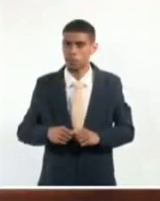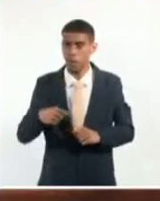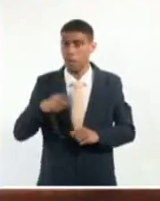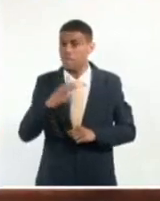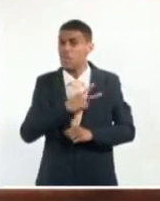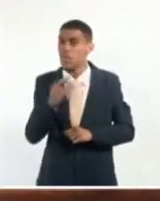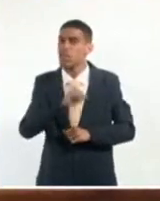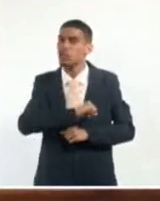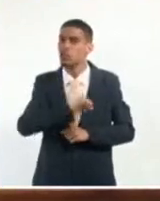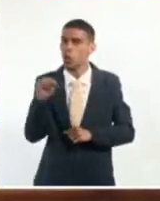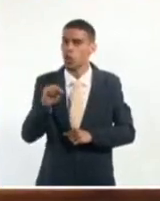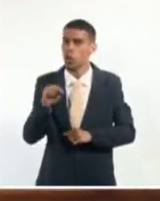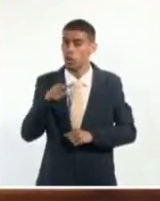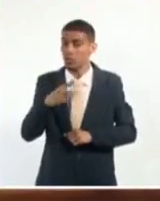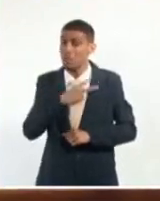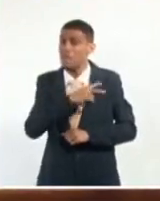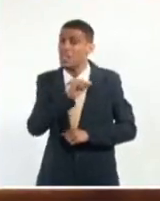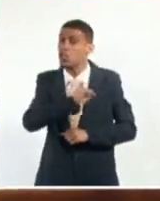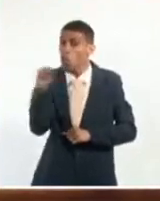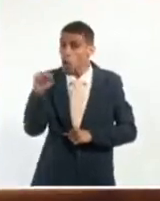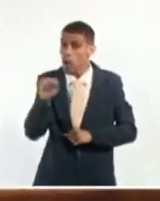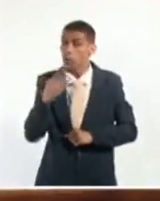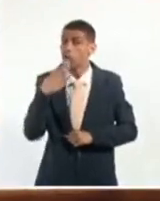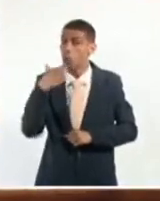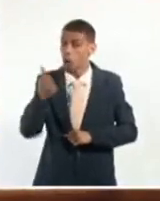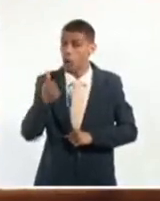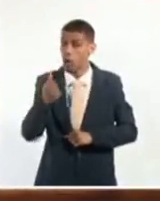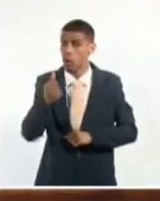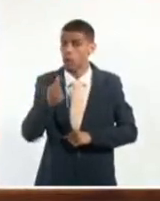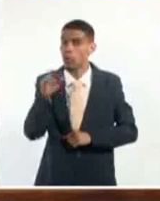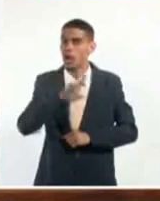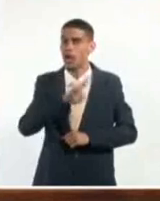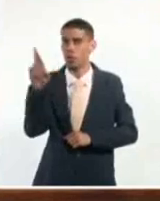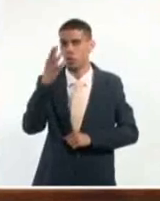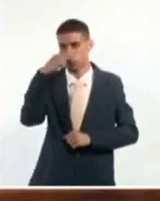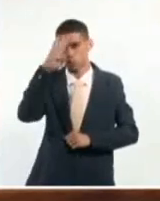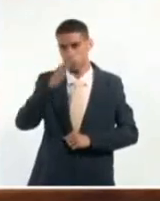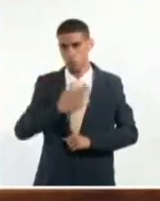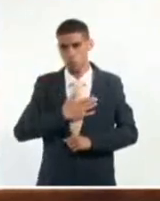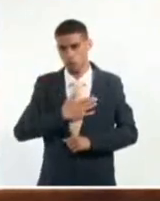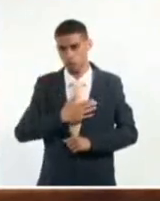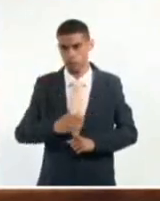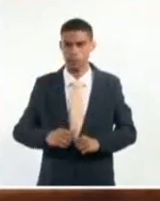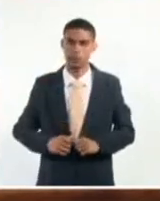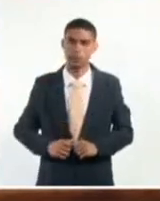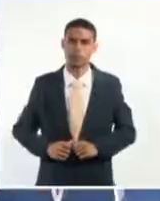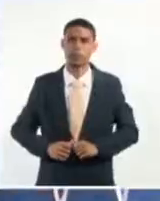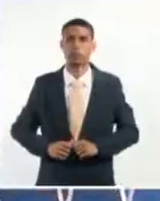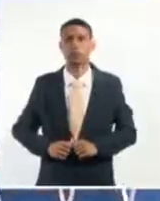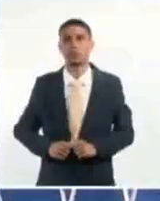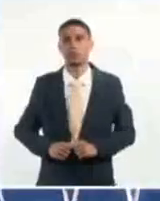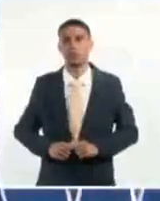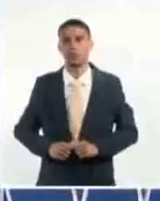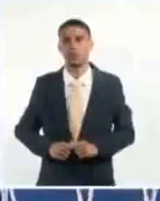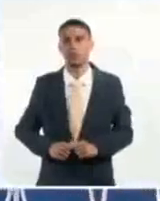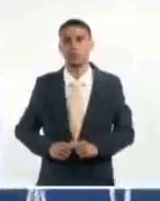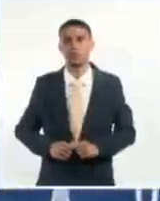por esta trascendental victoria para la patria y para el socialismo. Vamos a seguir amando, ya,